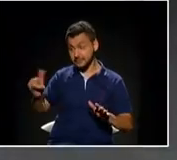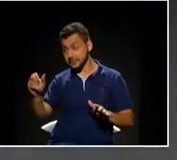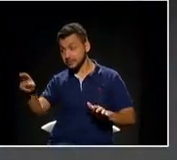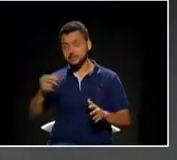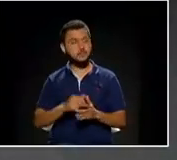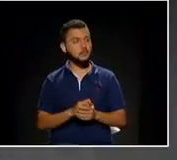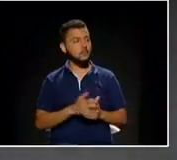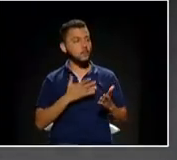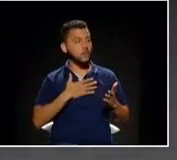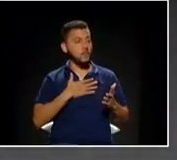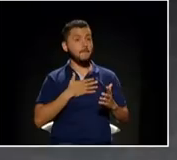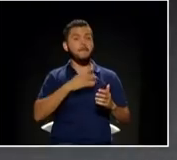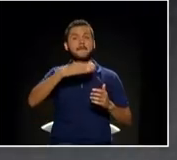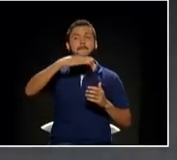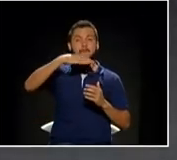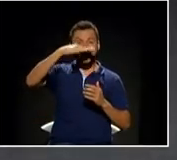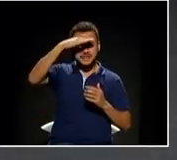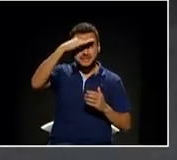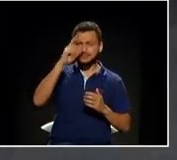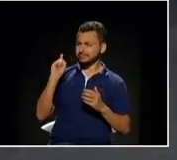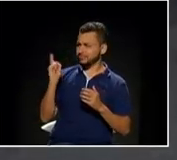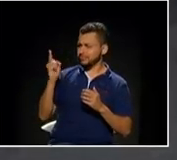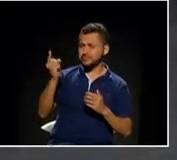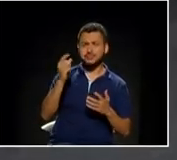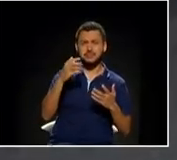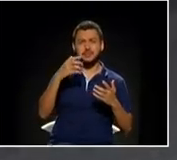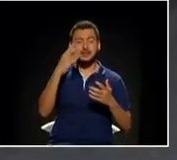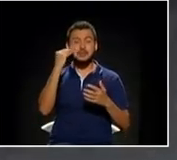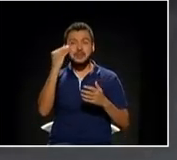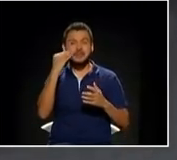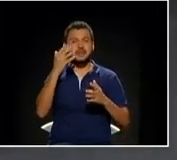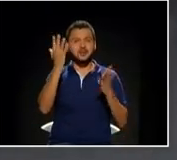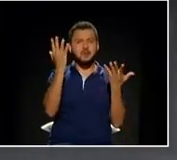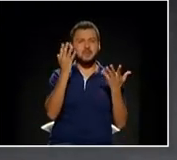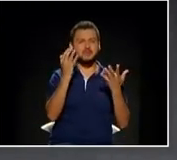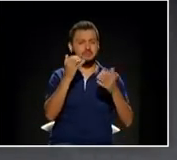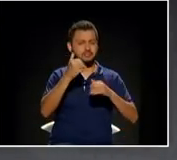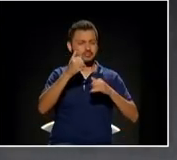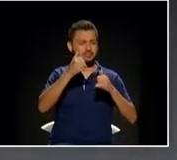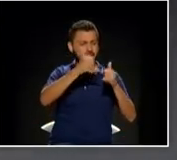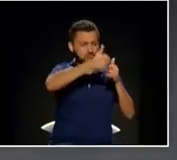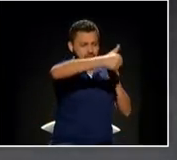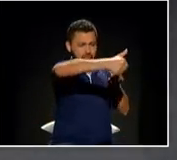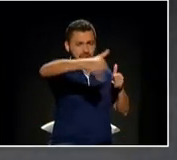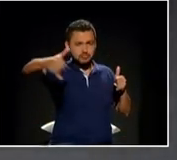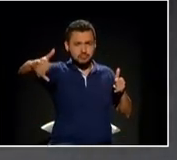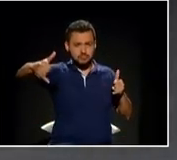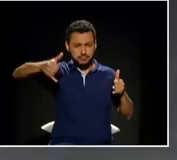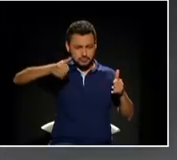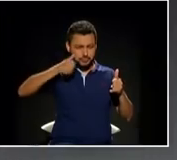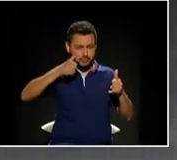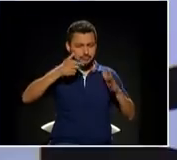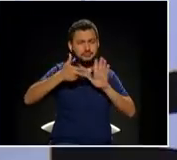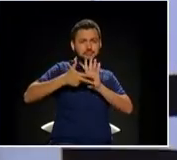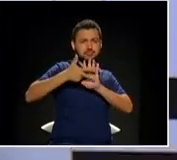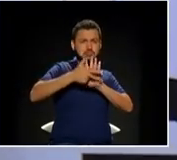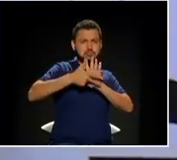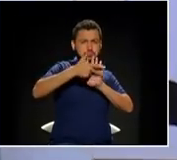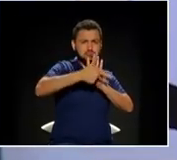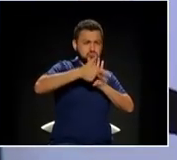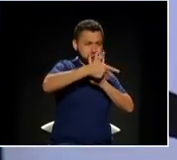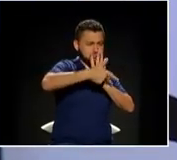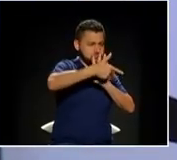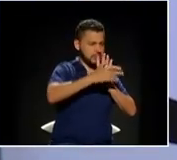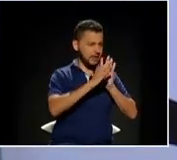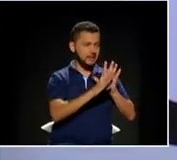diseños otro hace la licitación entrega la obra yo voy a construir el metro ligero del 80 ya hay un compromiso de la nación eso sí hay